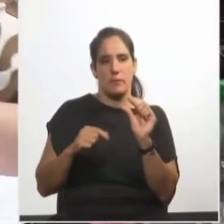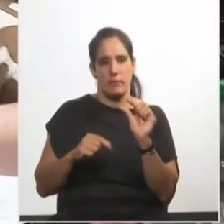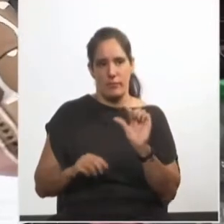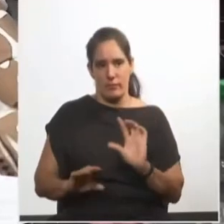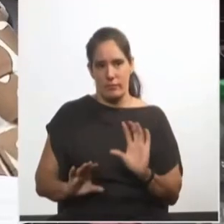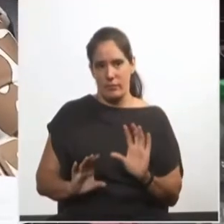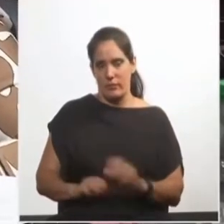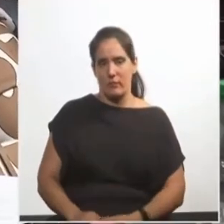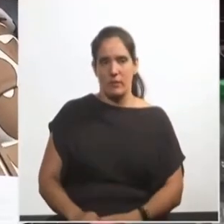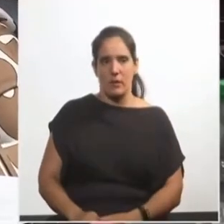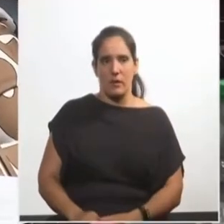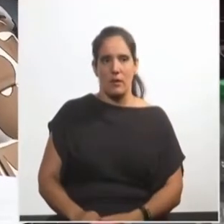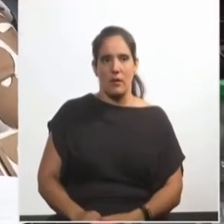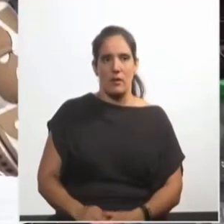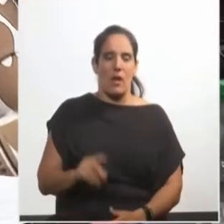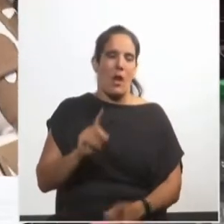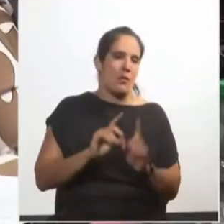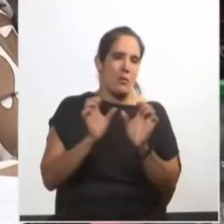muy restringido